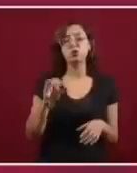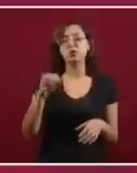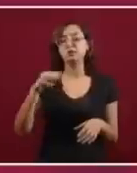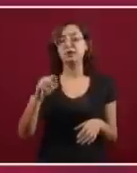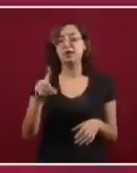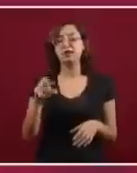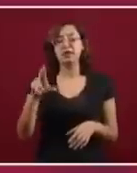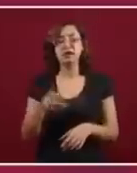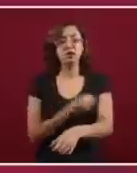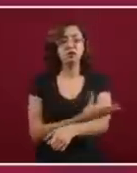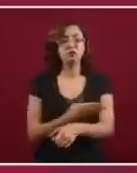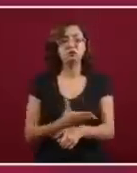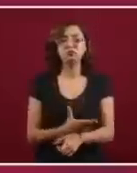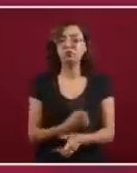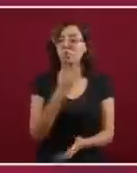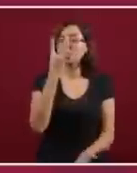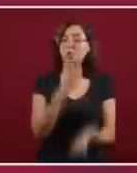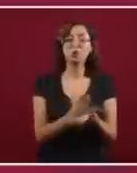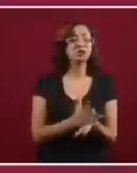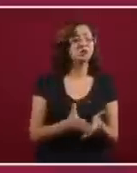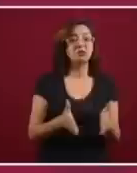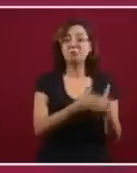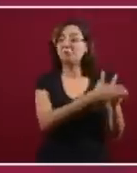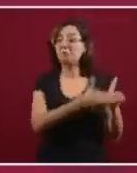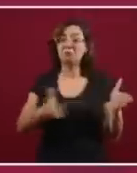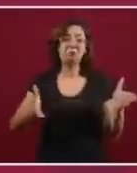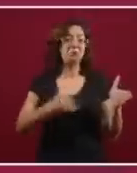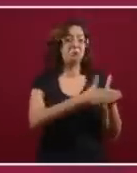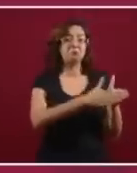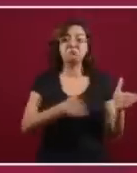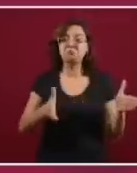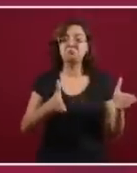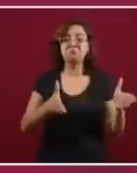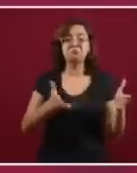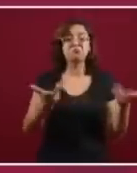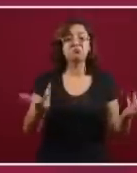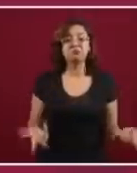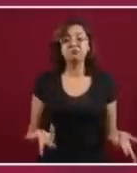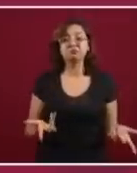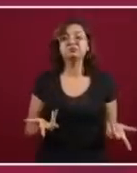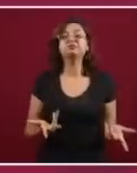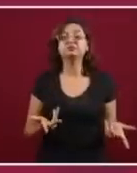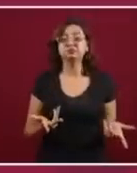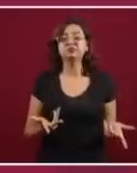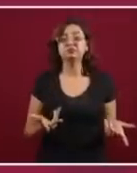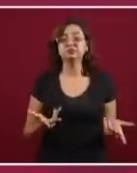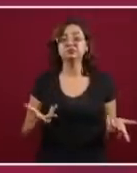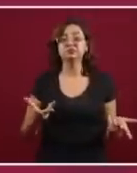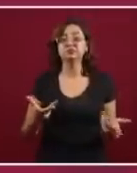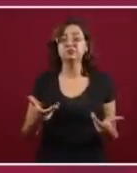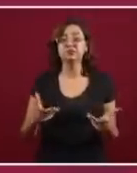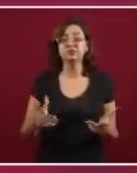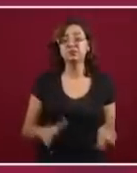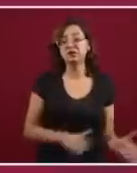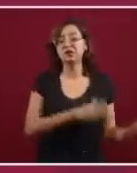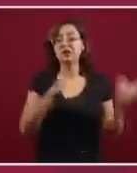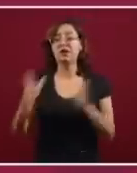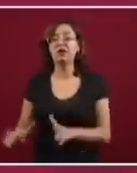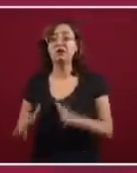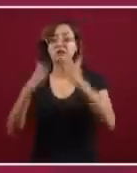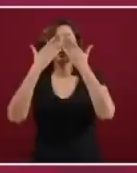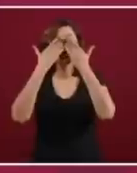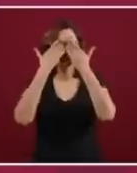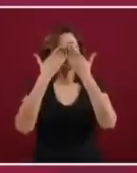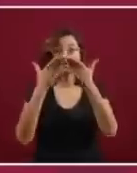la verdad porque hasta los liberales que tanto